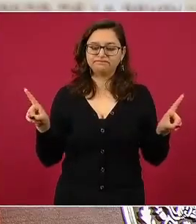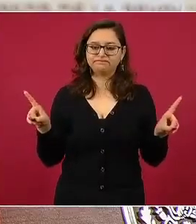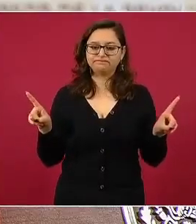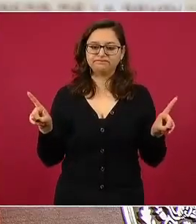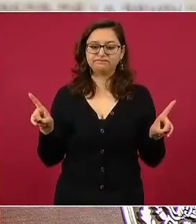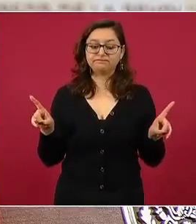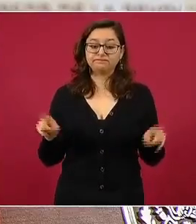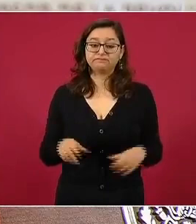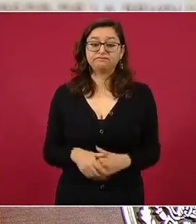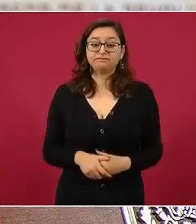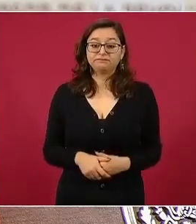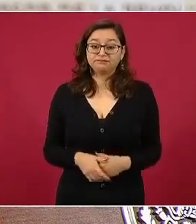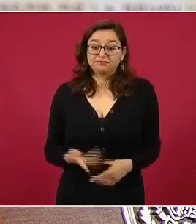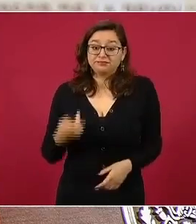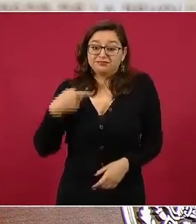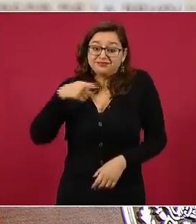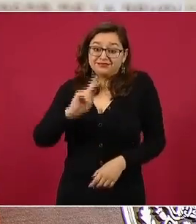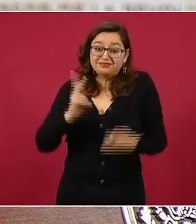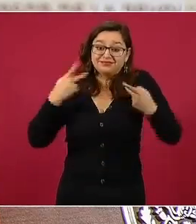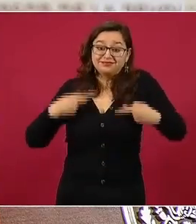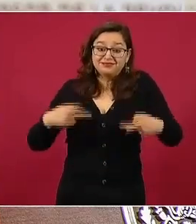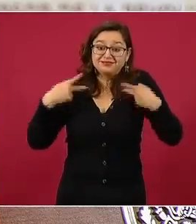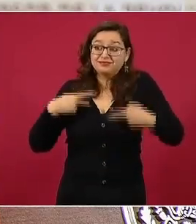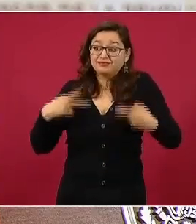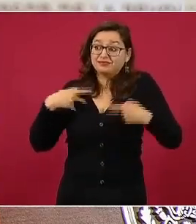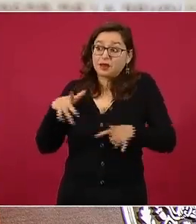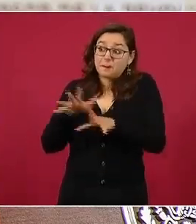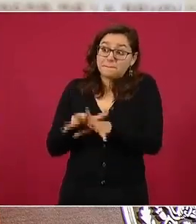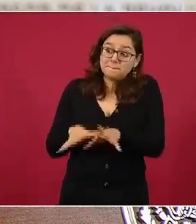Pero ya la gente